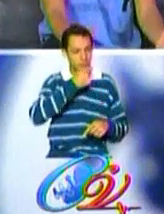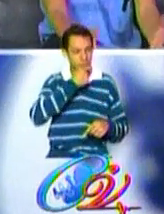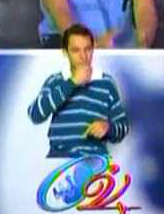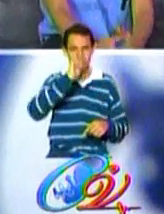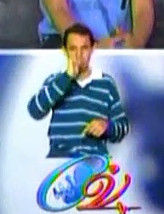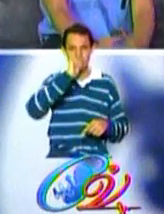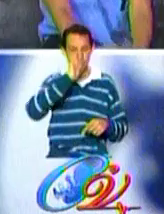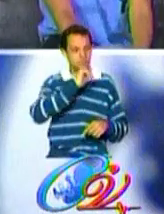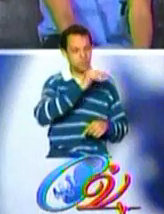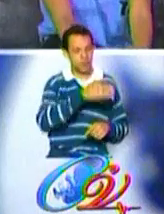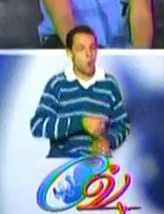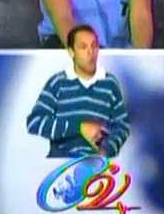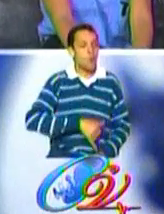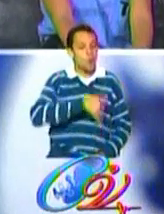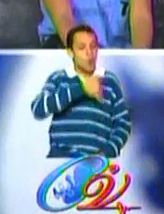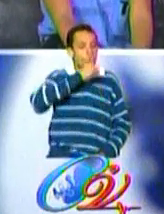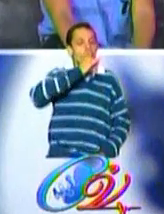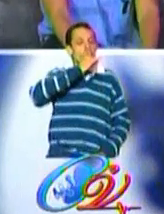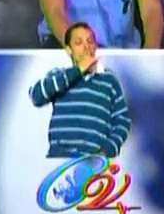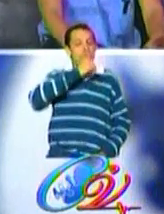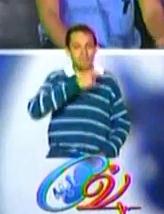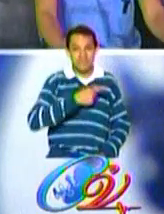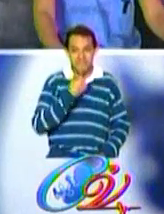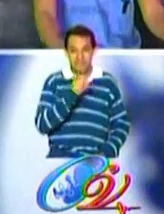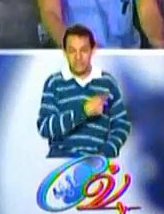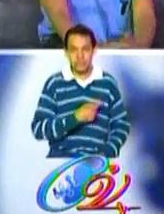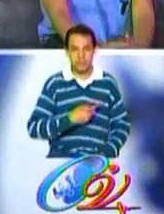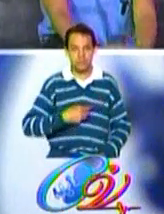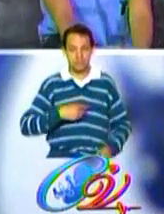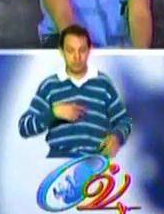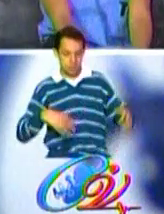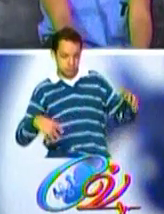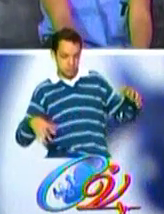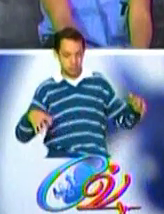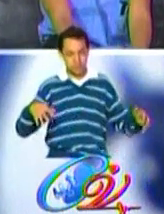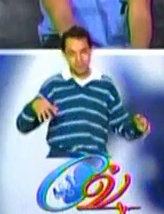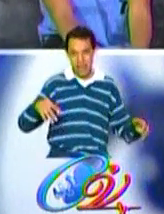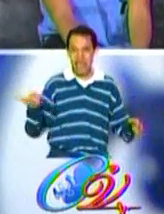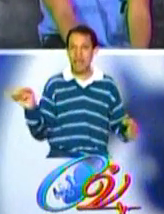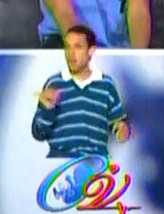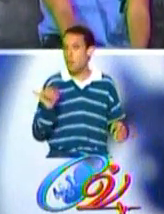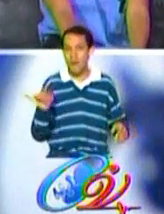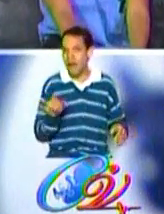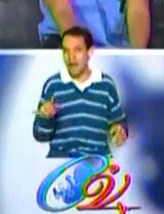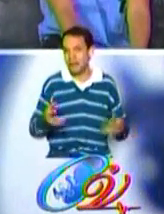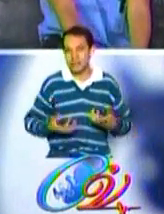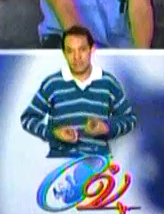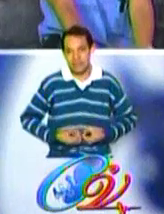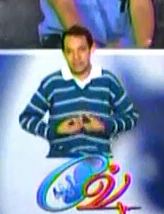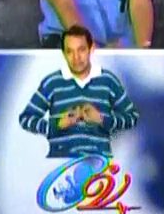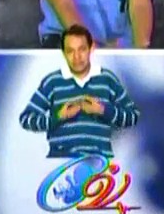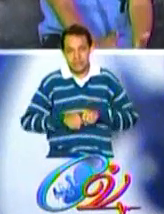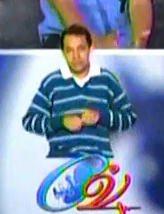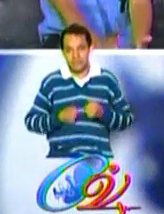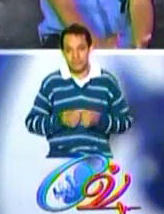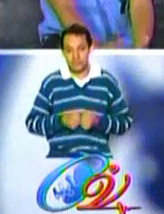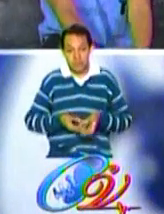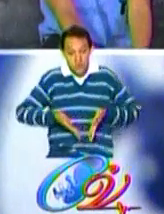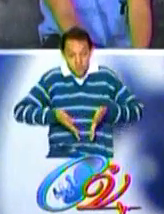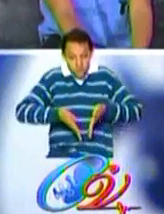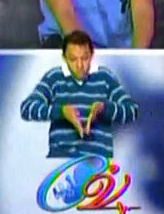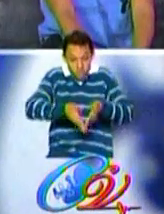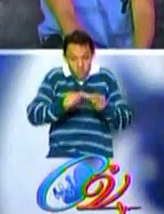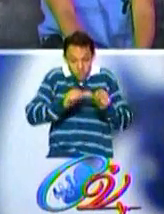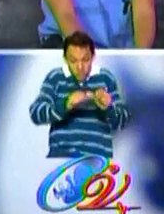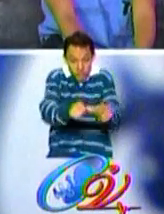por alcohol, y básicamente es lo mismo que cuando uno tiene un tóxico, el paciente no es capaz de caminar en una línea recta y se